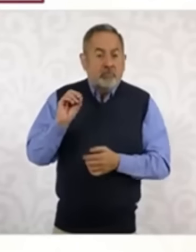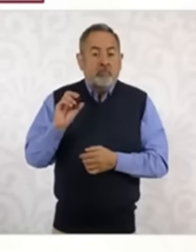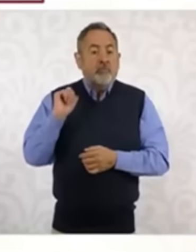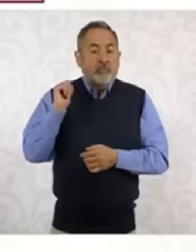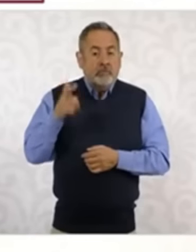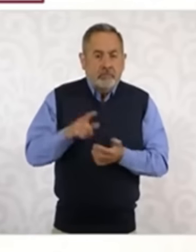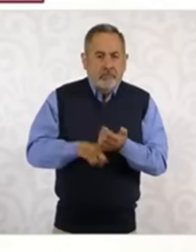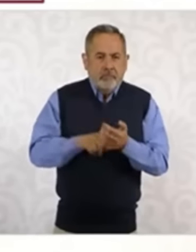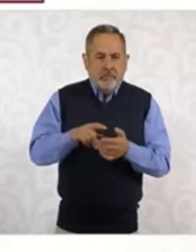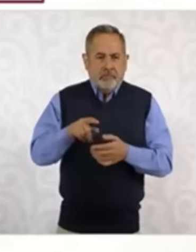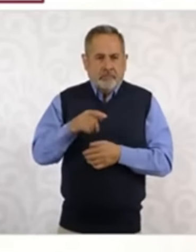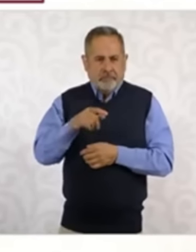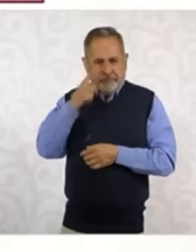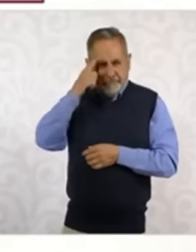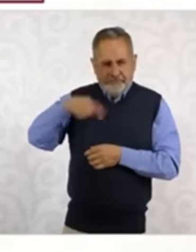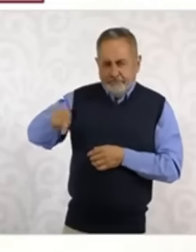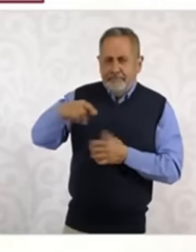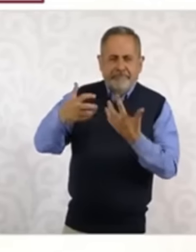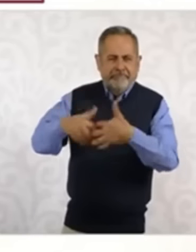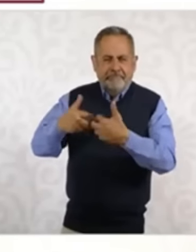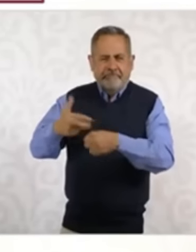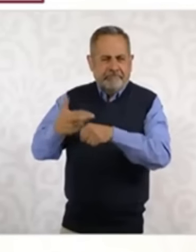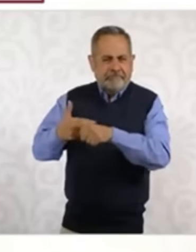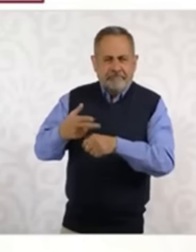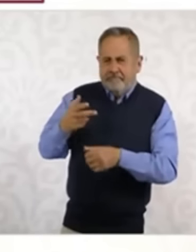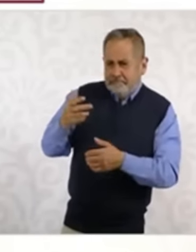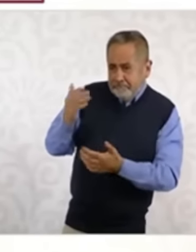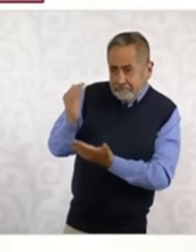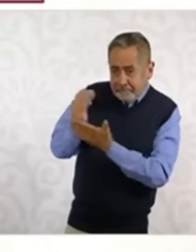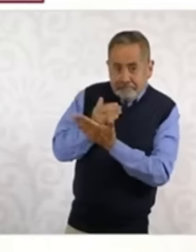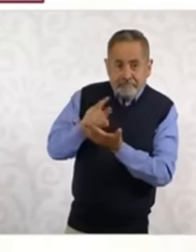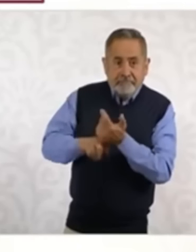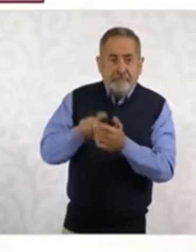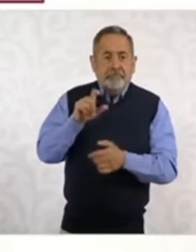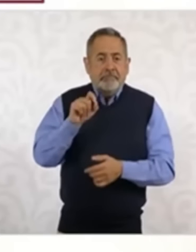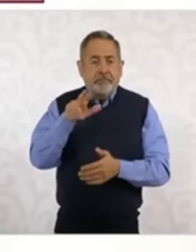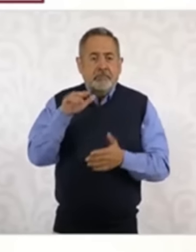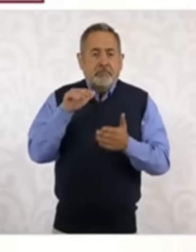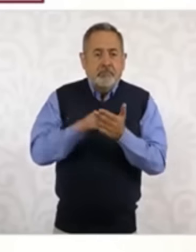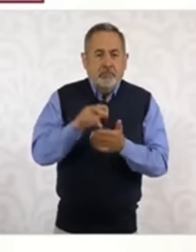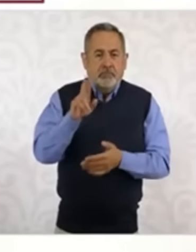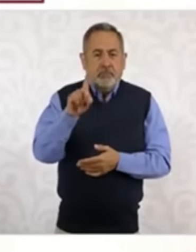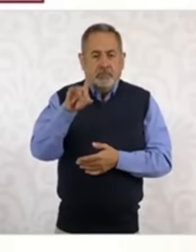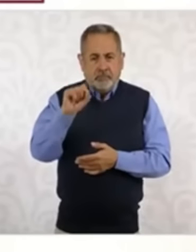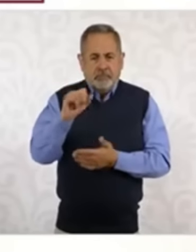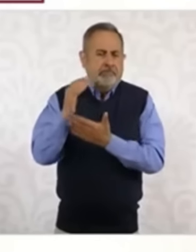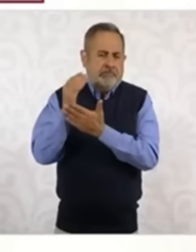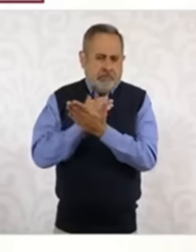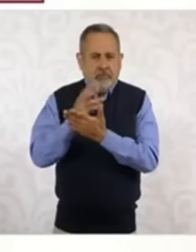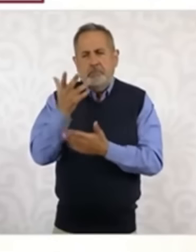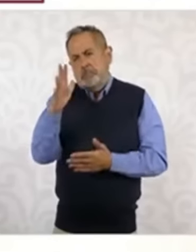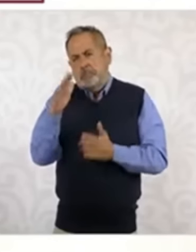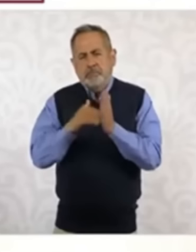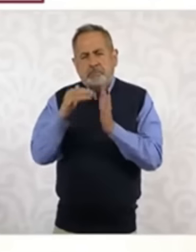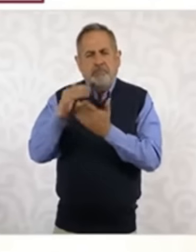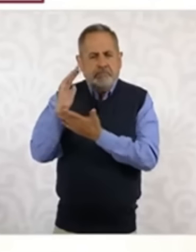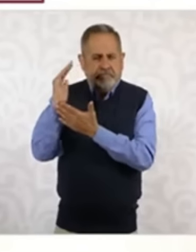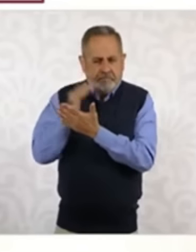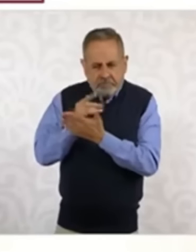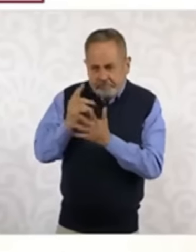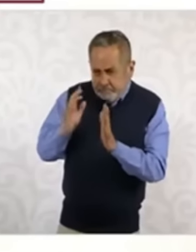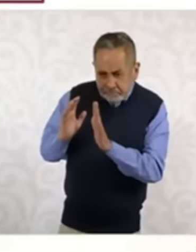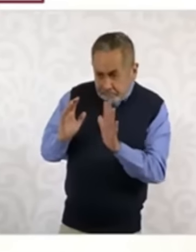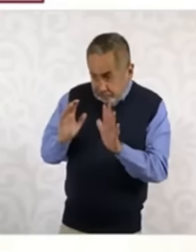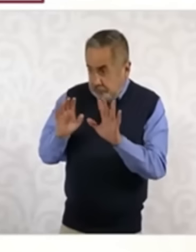28,000 UDIs y menor a 10 millones de pesos. Es el esquema del universo que va a entrar